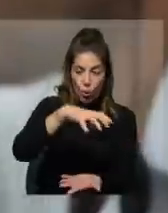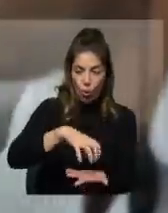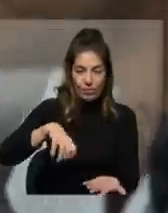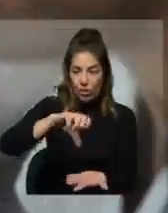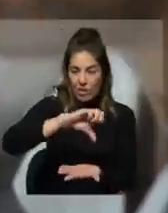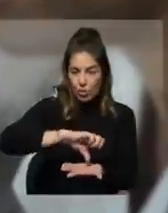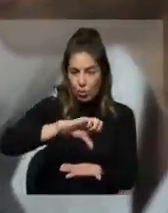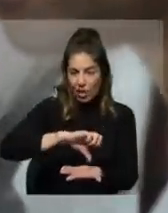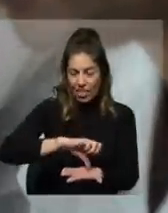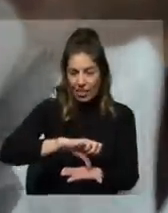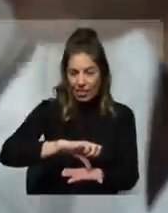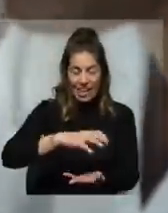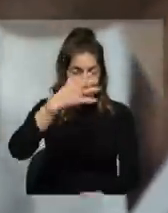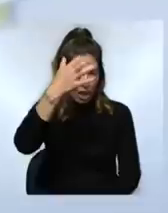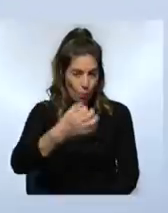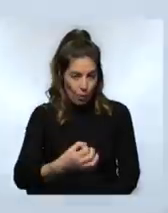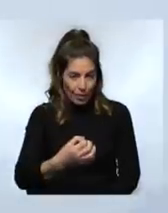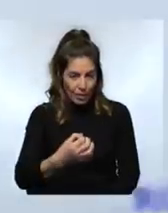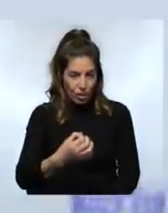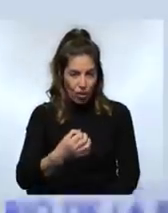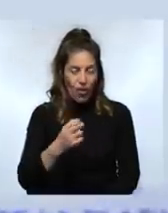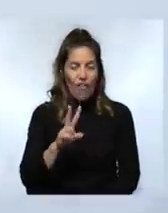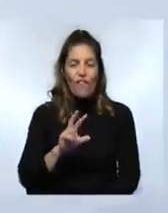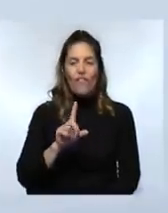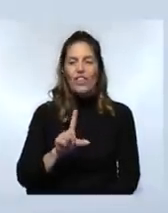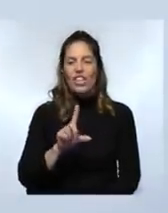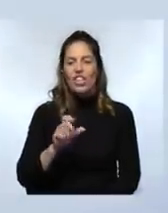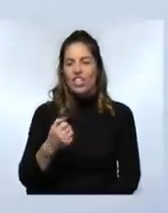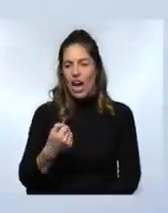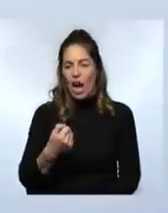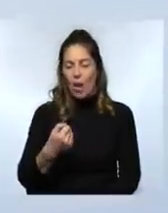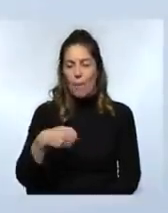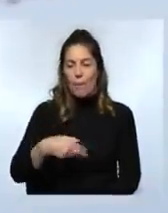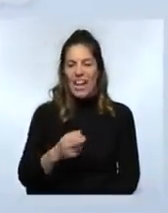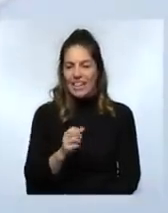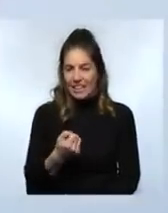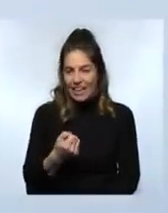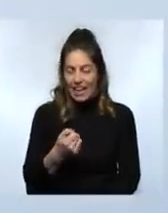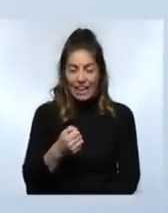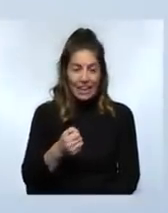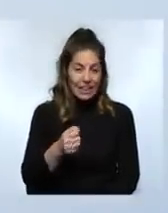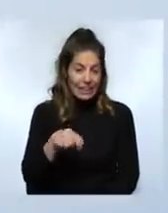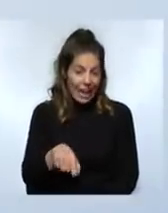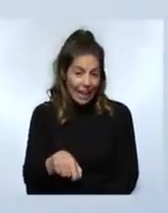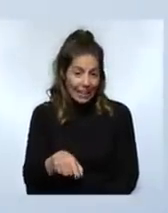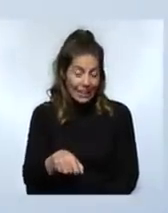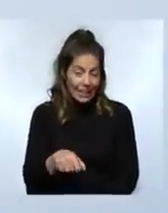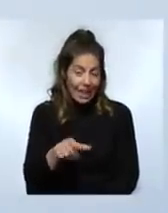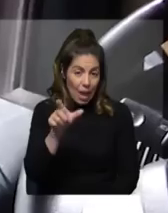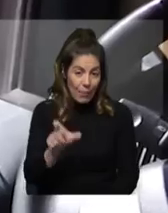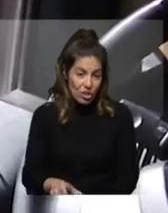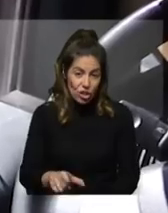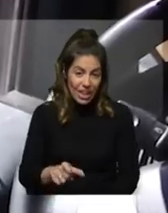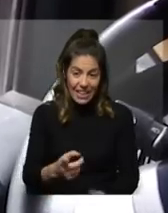es el pueblito Villa María y el ciudadano de Villa María tiene que tener las mismas garantías